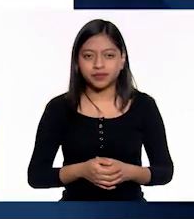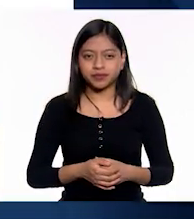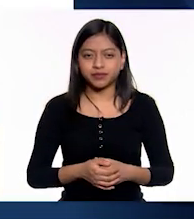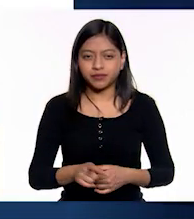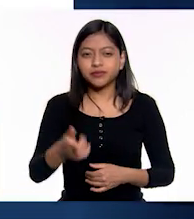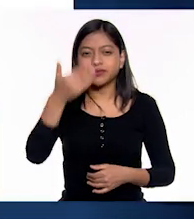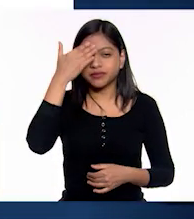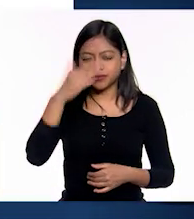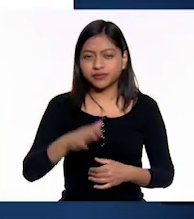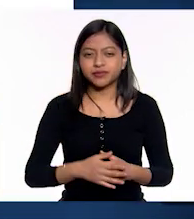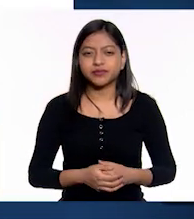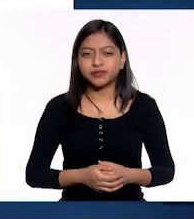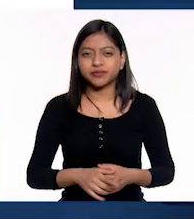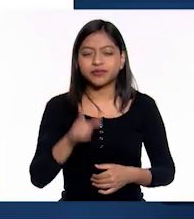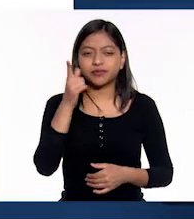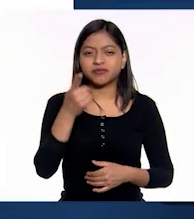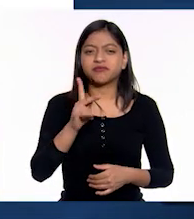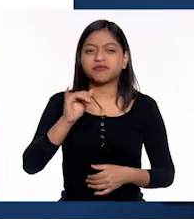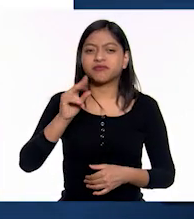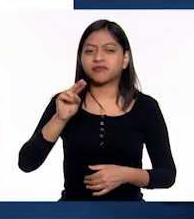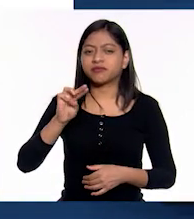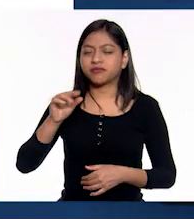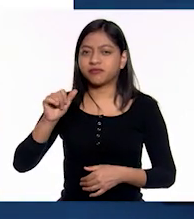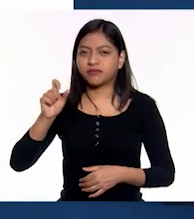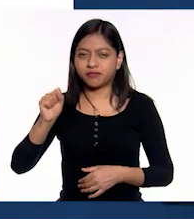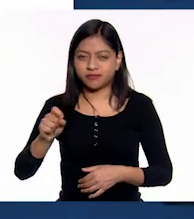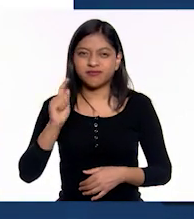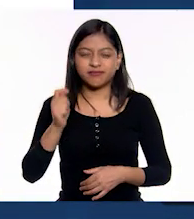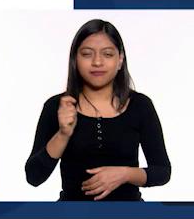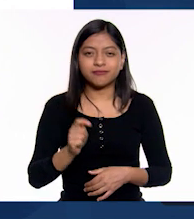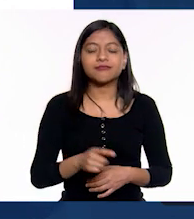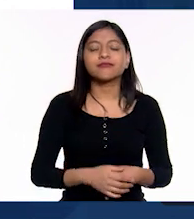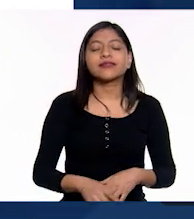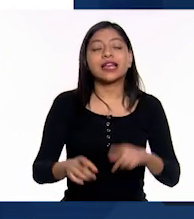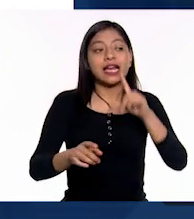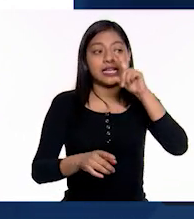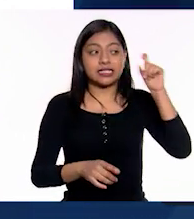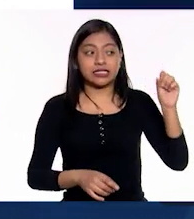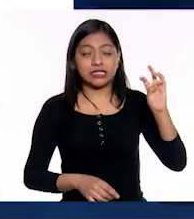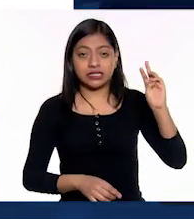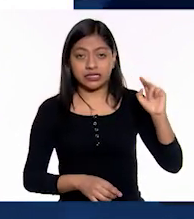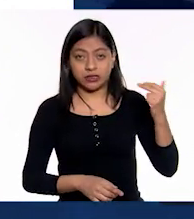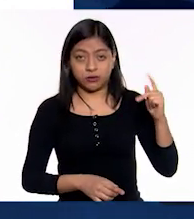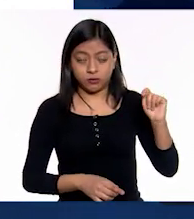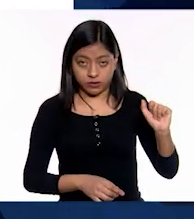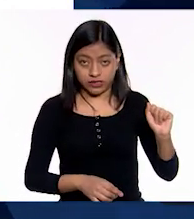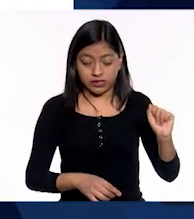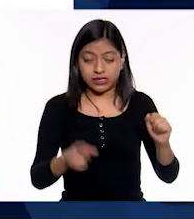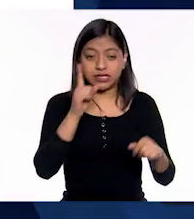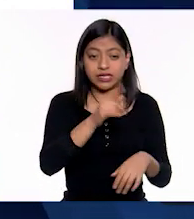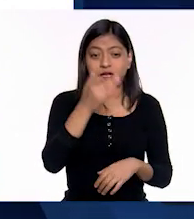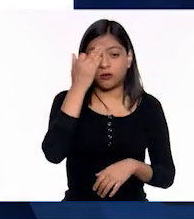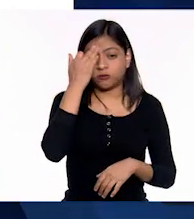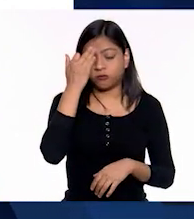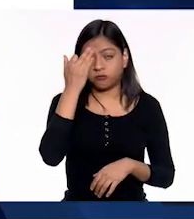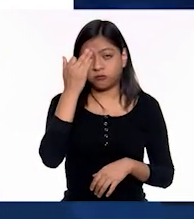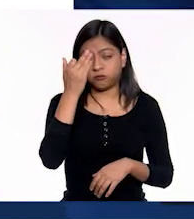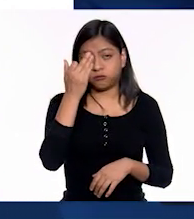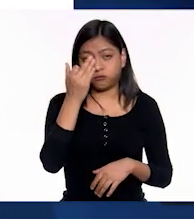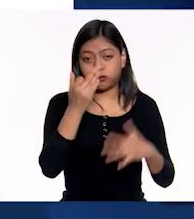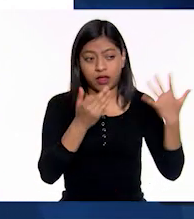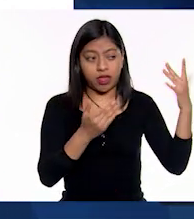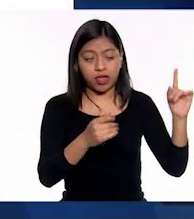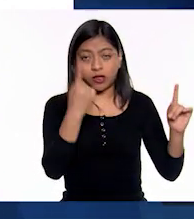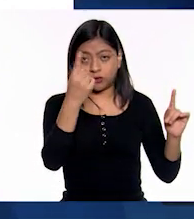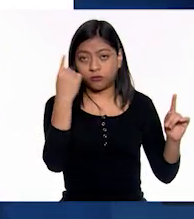Dice, ¿sabías que 1 kilowatt equivale a 10 focos de 100 watts? Cada uno encendido durante 1 hora, según los